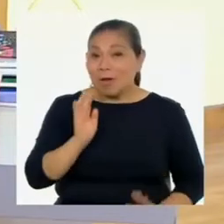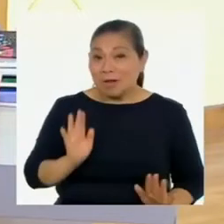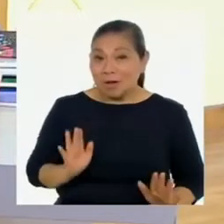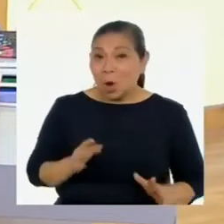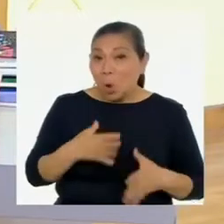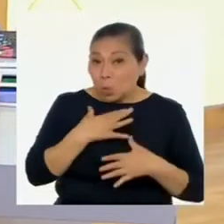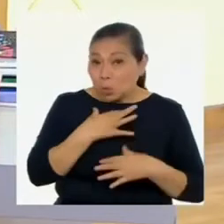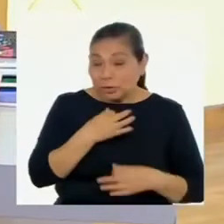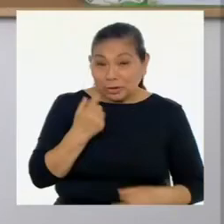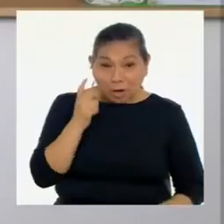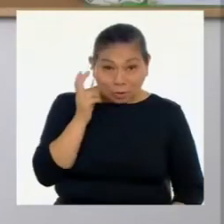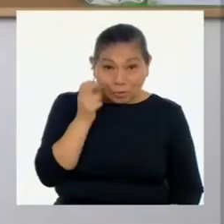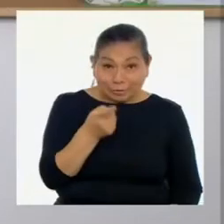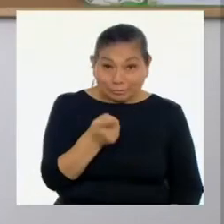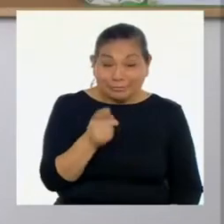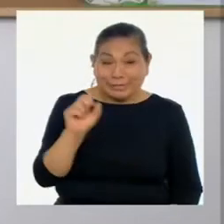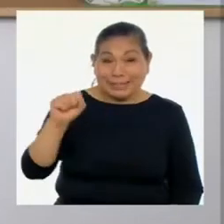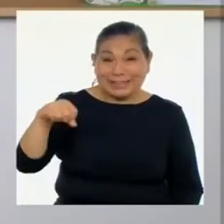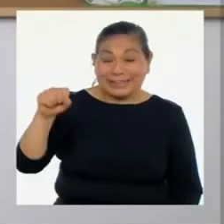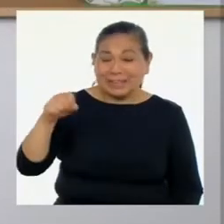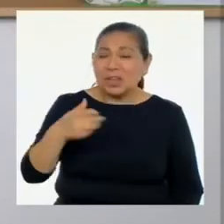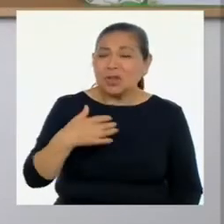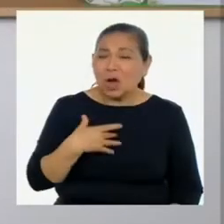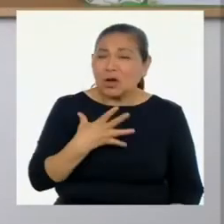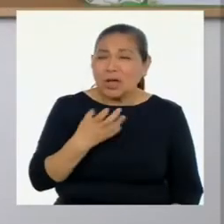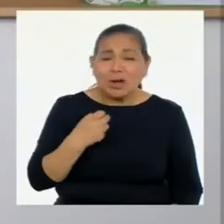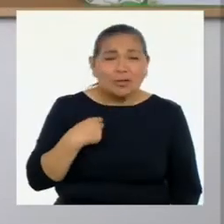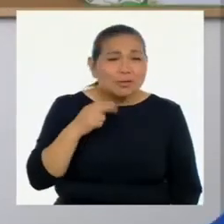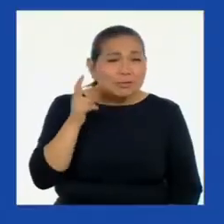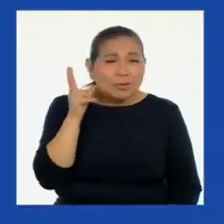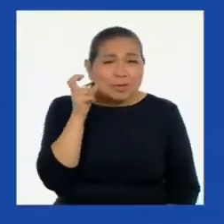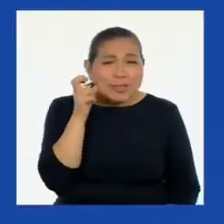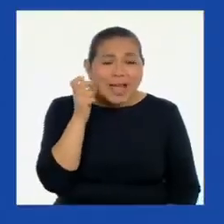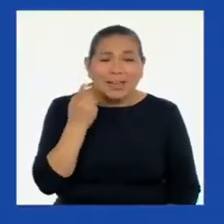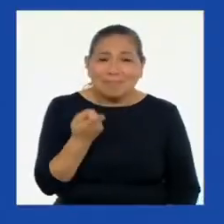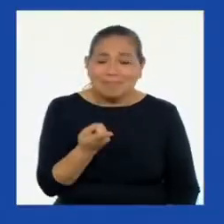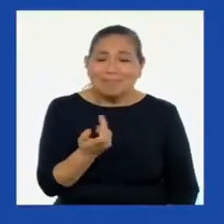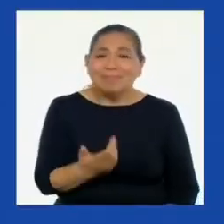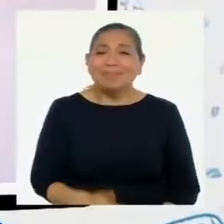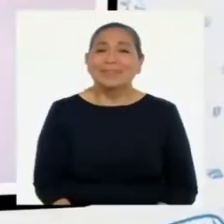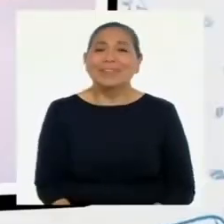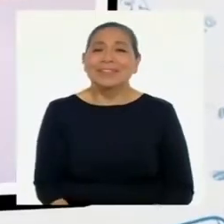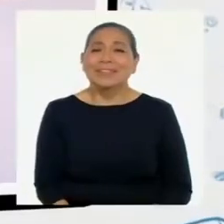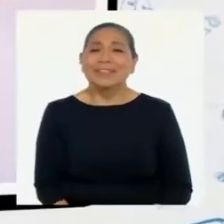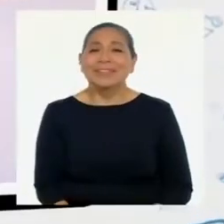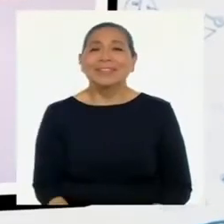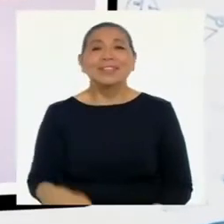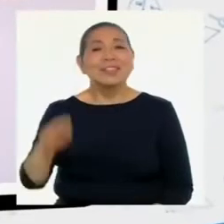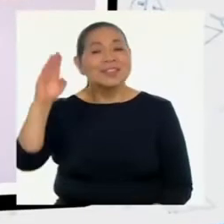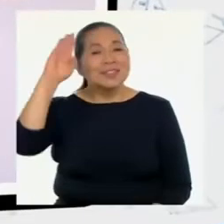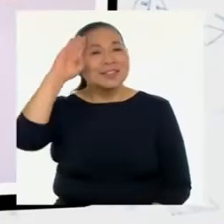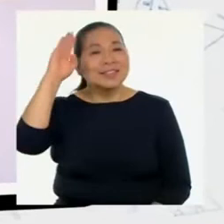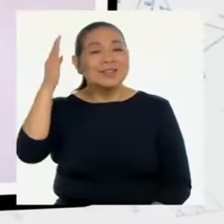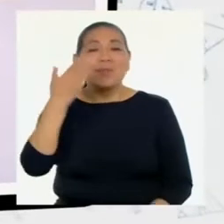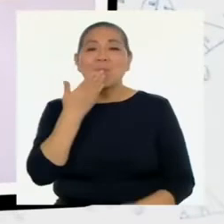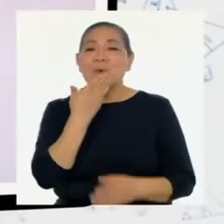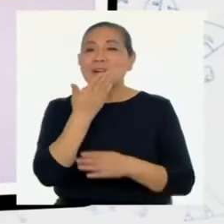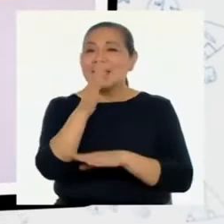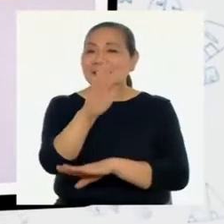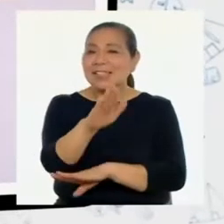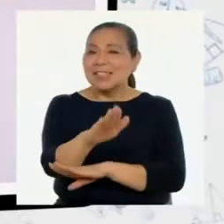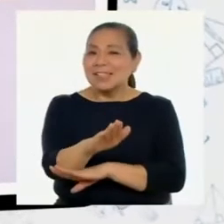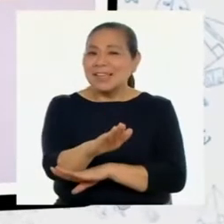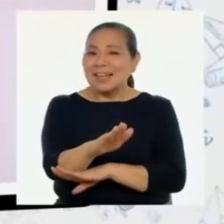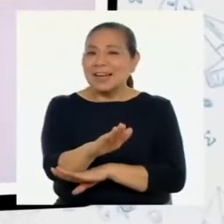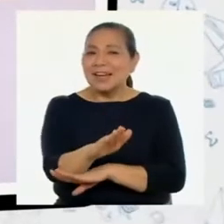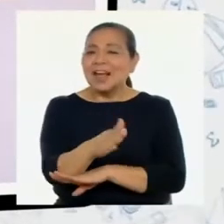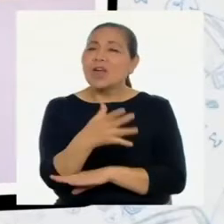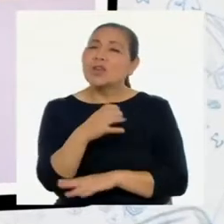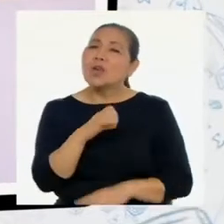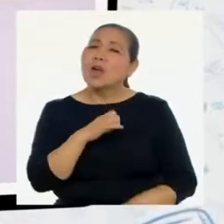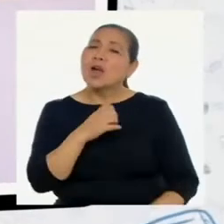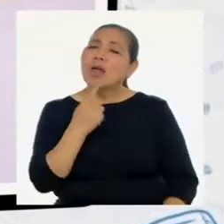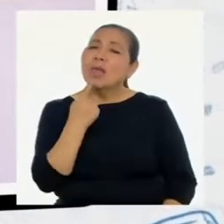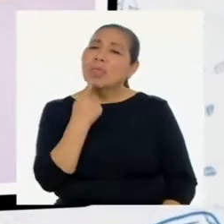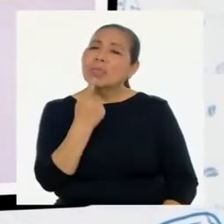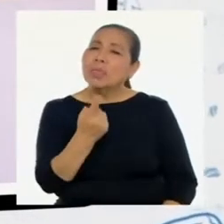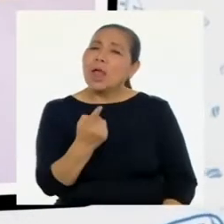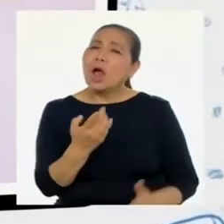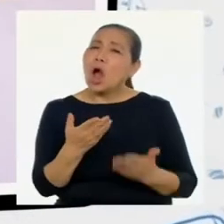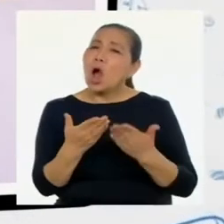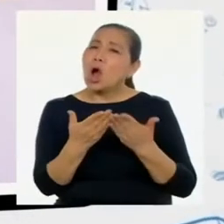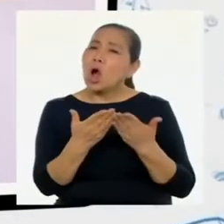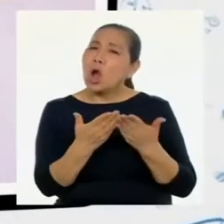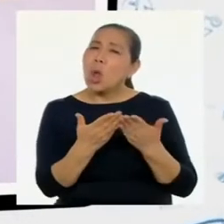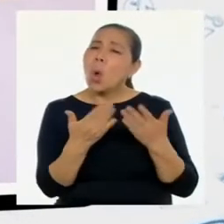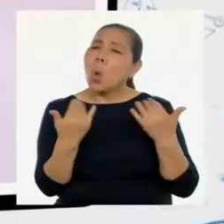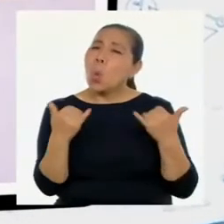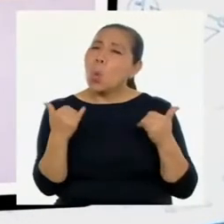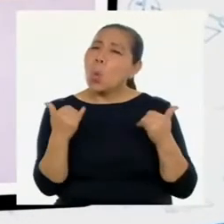chicos. ¿Les gustaría oírlas? Eso sería fantástico, Yanira. Hola, buenas tardes. Lo que yo propongo es que en el